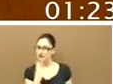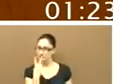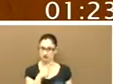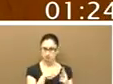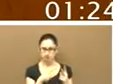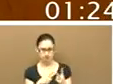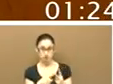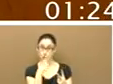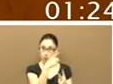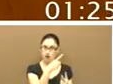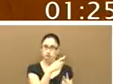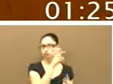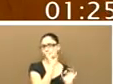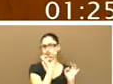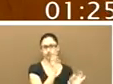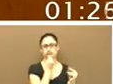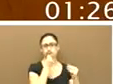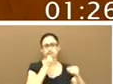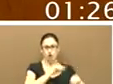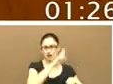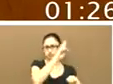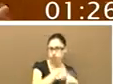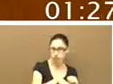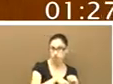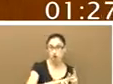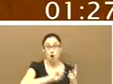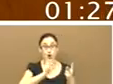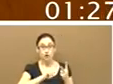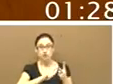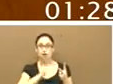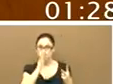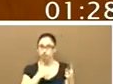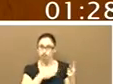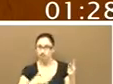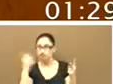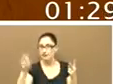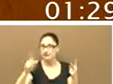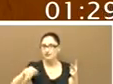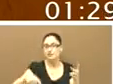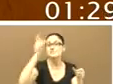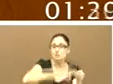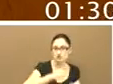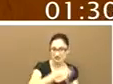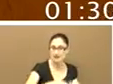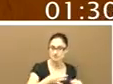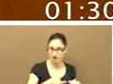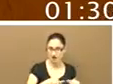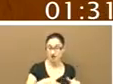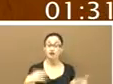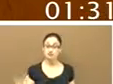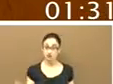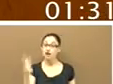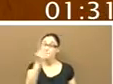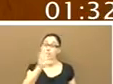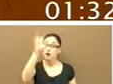y otras que se apuntaban al café para todos porque, claro, aquí nadie quiere ser menos que nadie y más que nadie. Entonces, el Estado autonómico abrió una